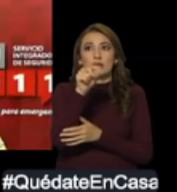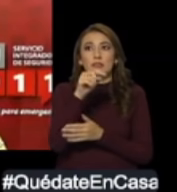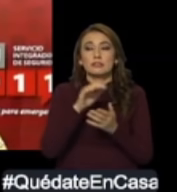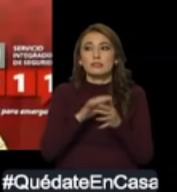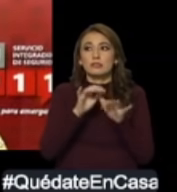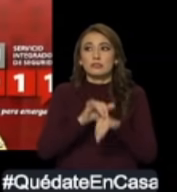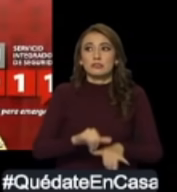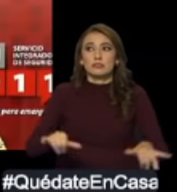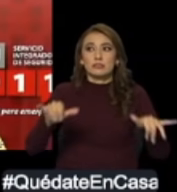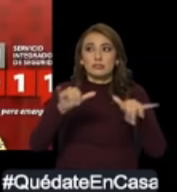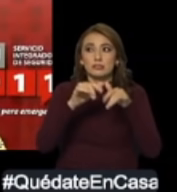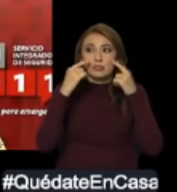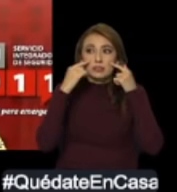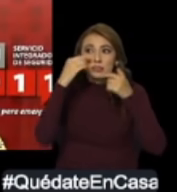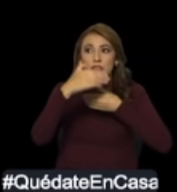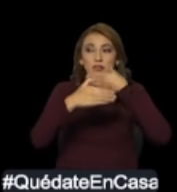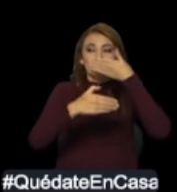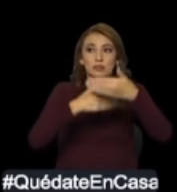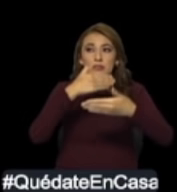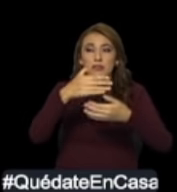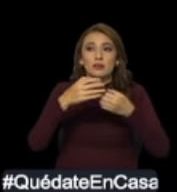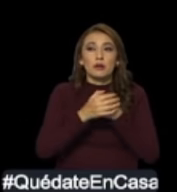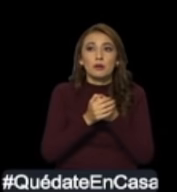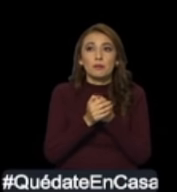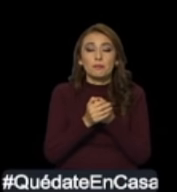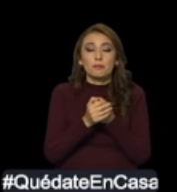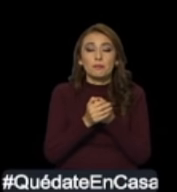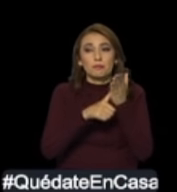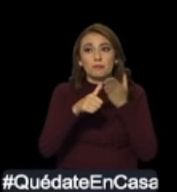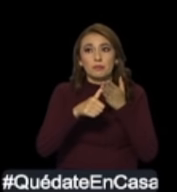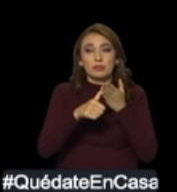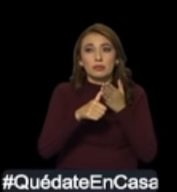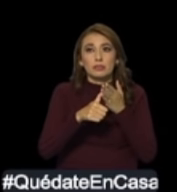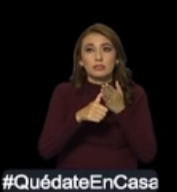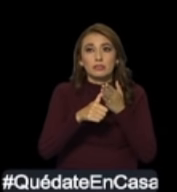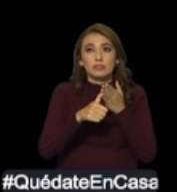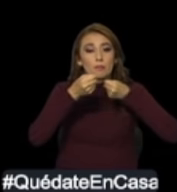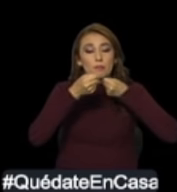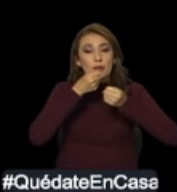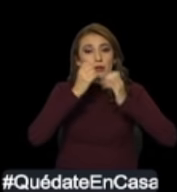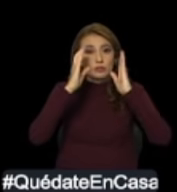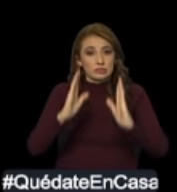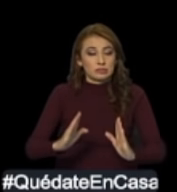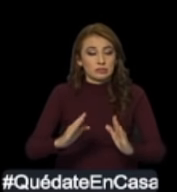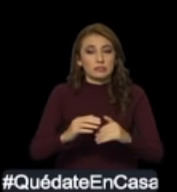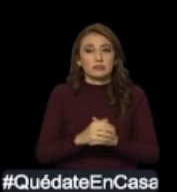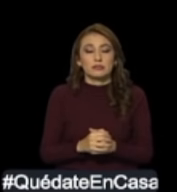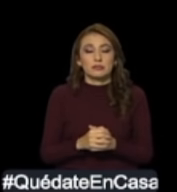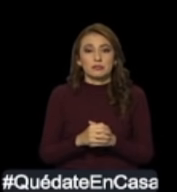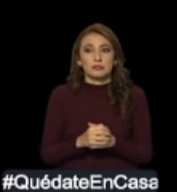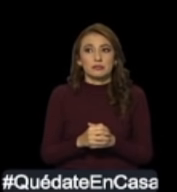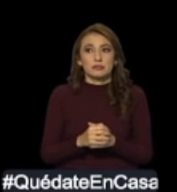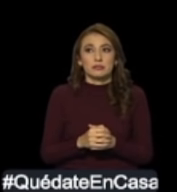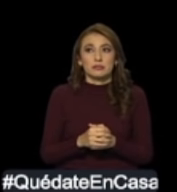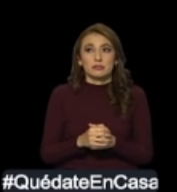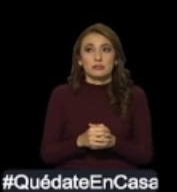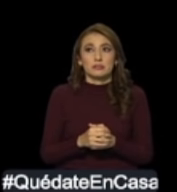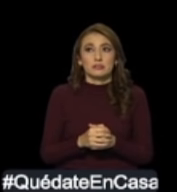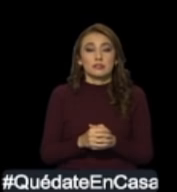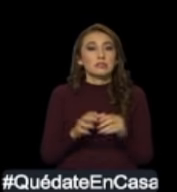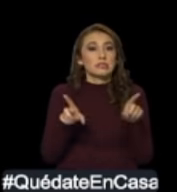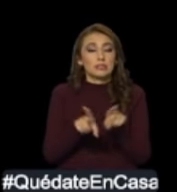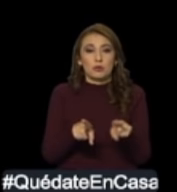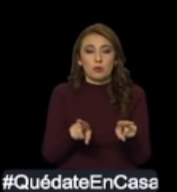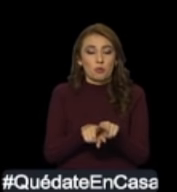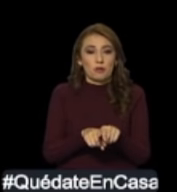Muchísimas gracias, estimada ministra, ministros y obviamente los colegas periodistas que están en este momento. Igualmente, en lo que